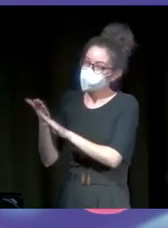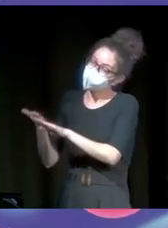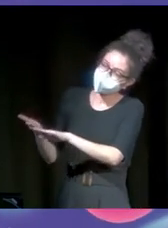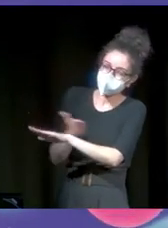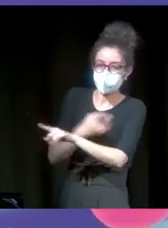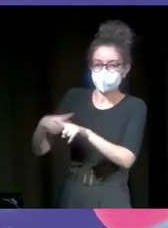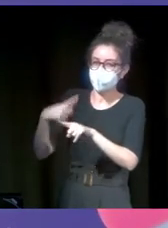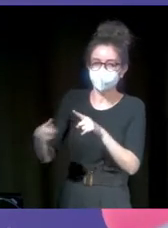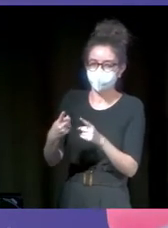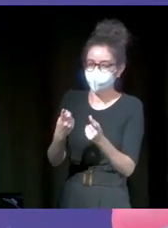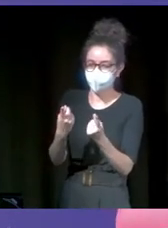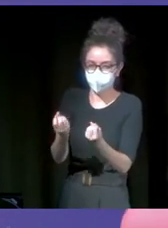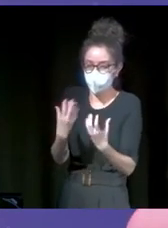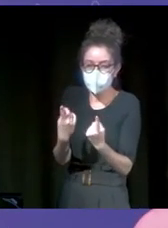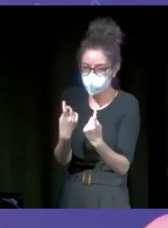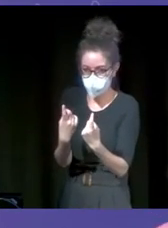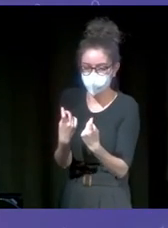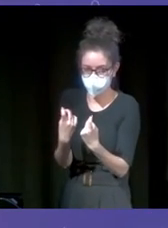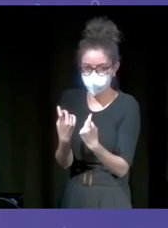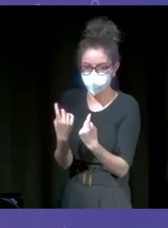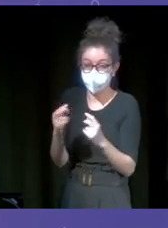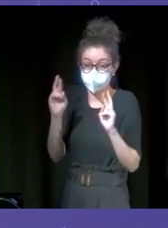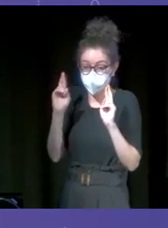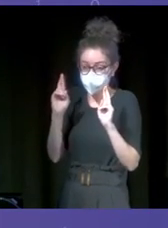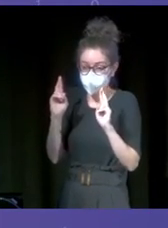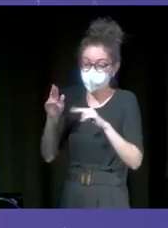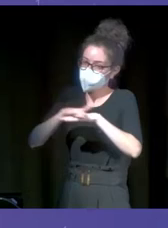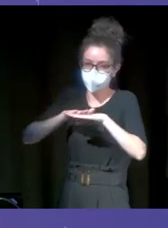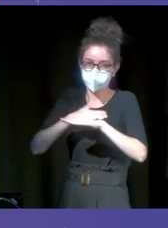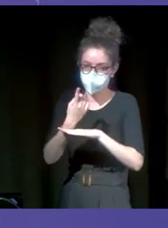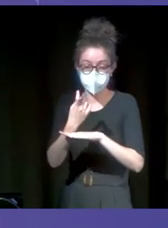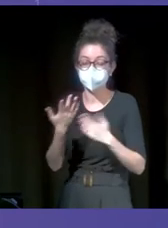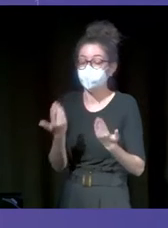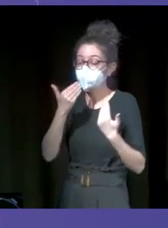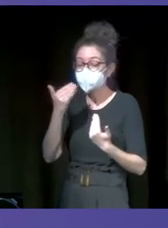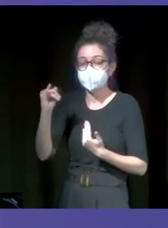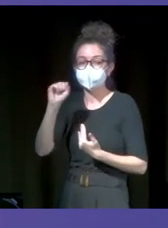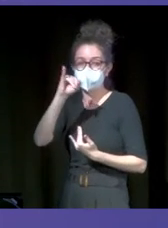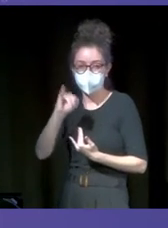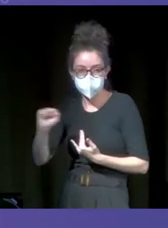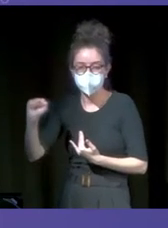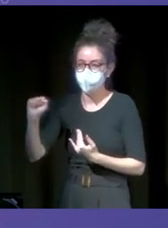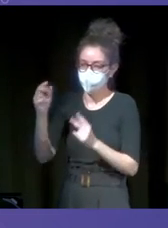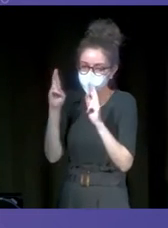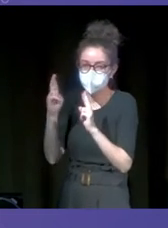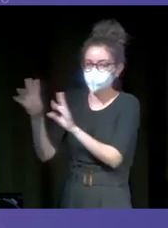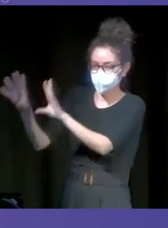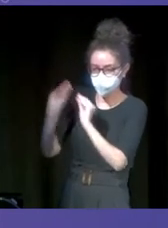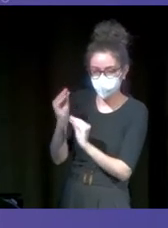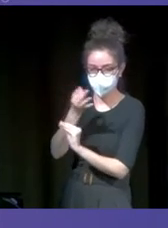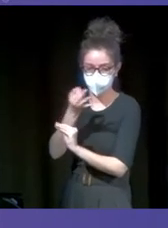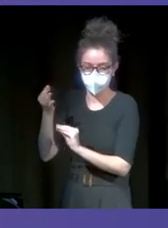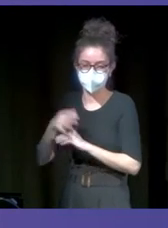bears y la verdad que espero que esta tarde gracias a yaiza poder enterarme de muchas más cosas del mismo tecnológica